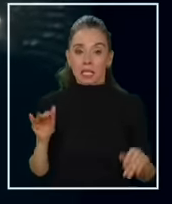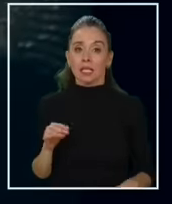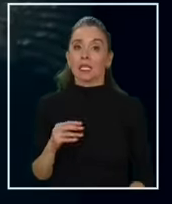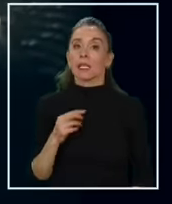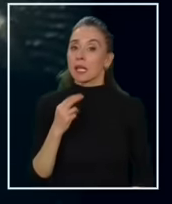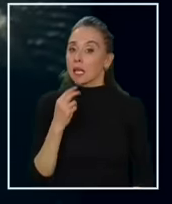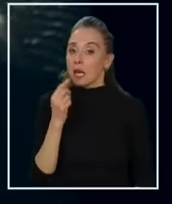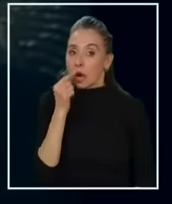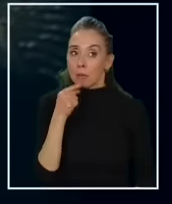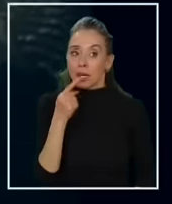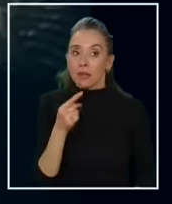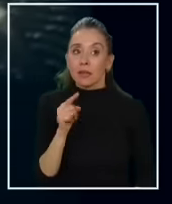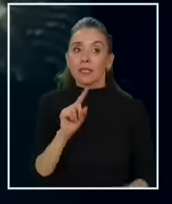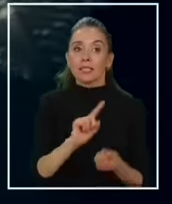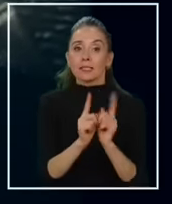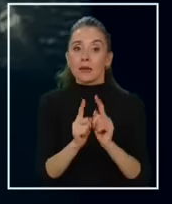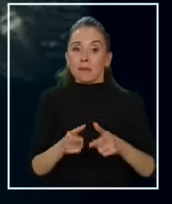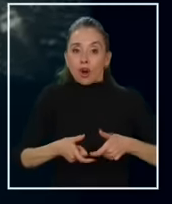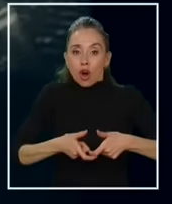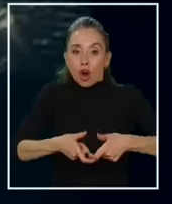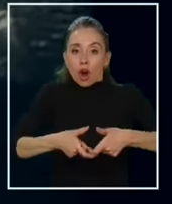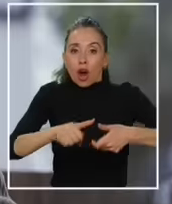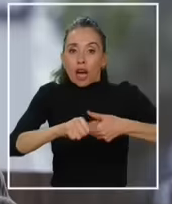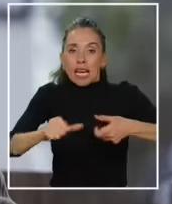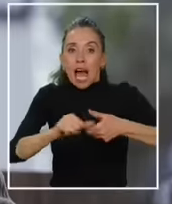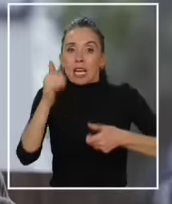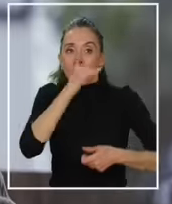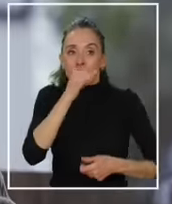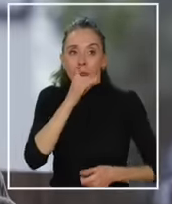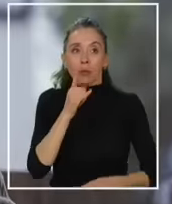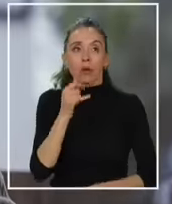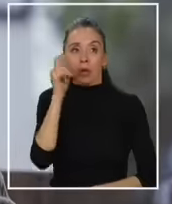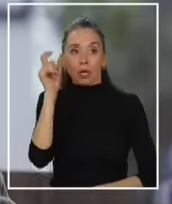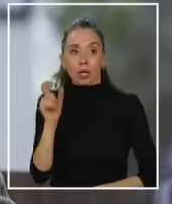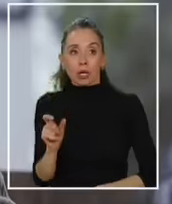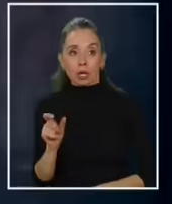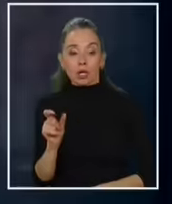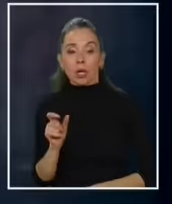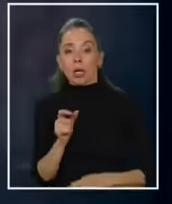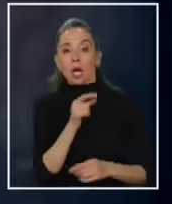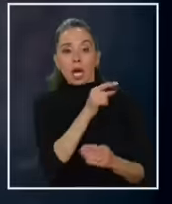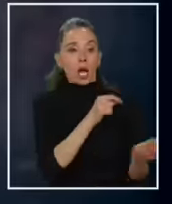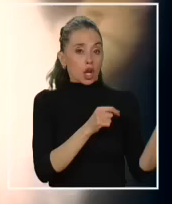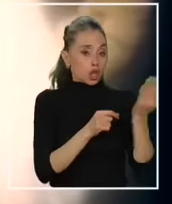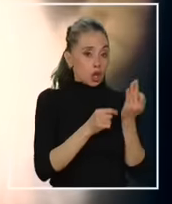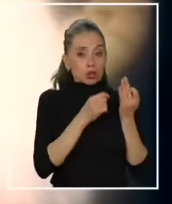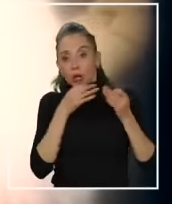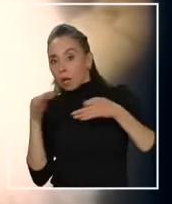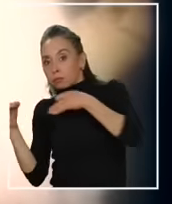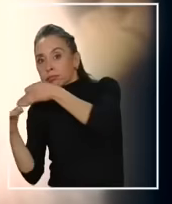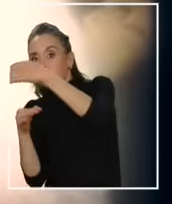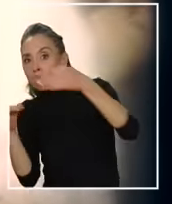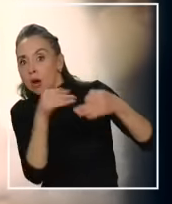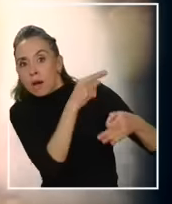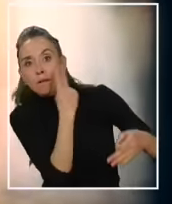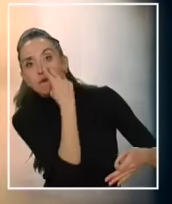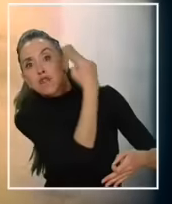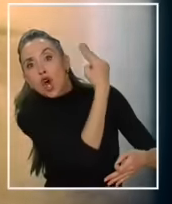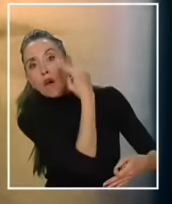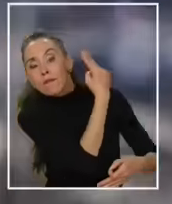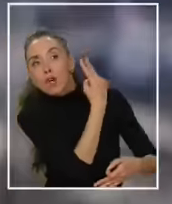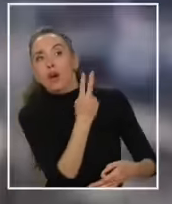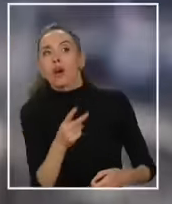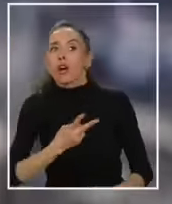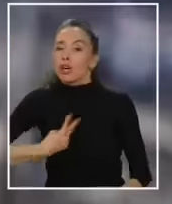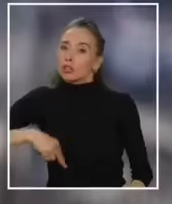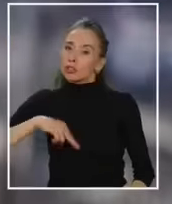han convertido en cloacas de impureza. La voz se fue corriendo primero de boca a boca. Y nosotros nos empezó a